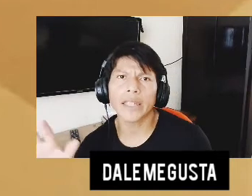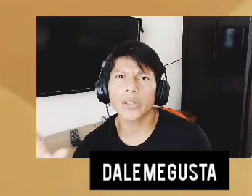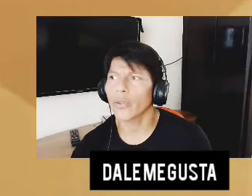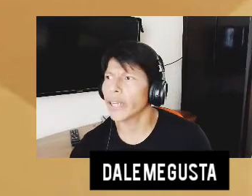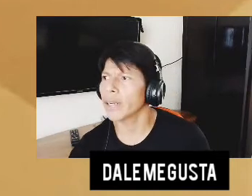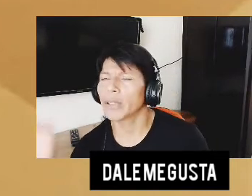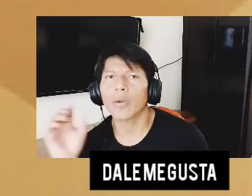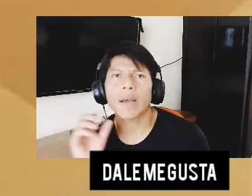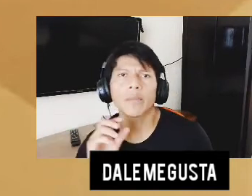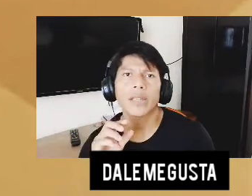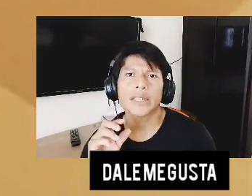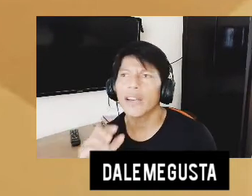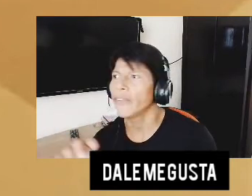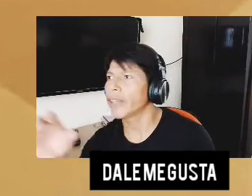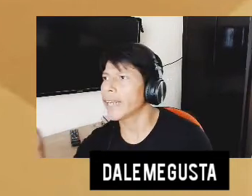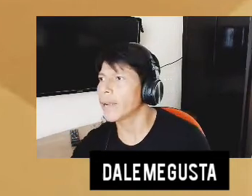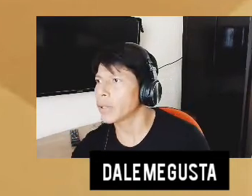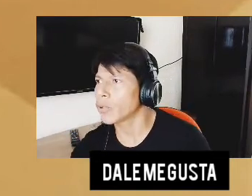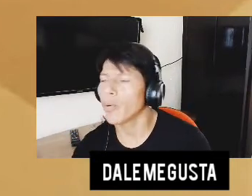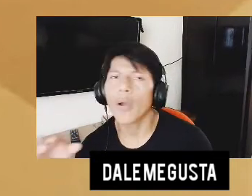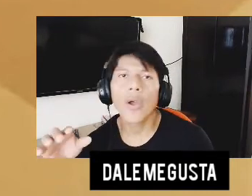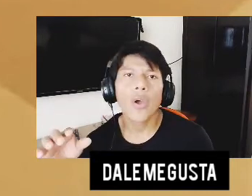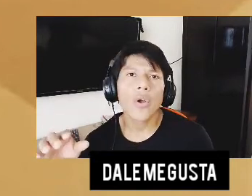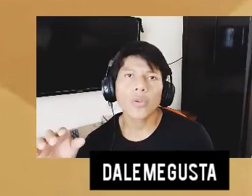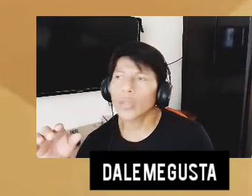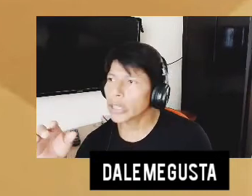espérame tantito, déjame tomarme una selfie, déjame